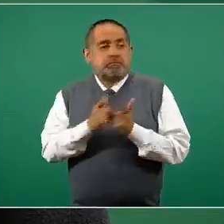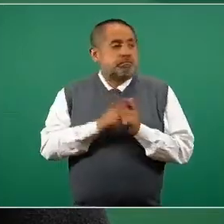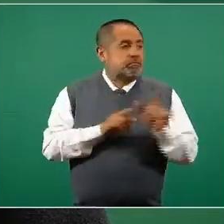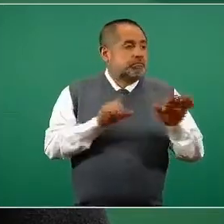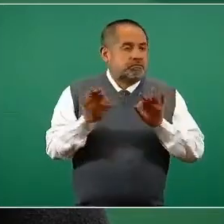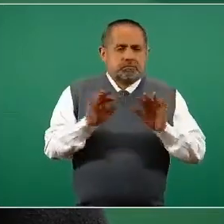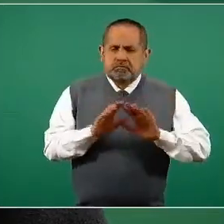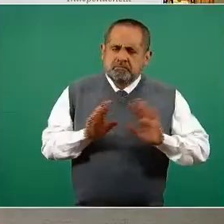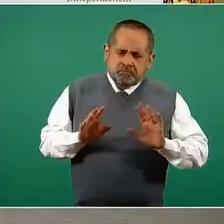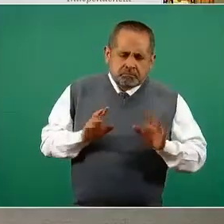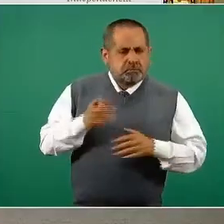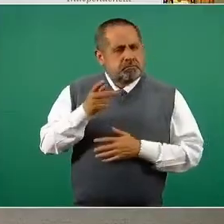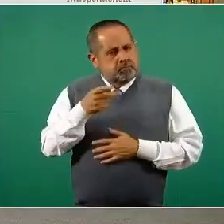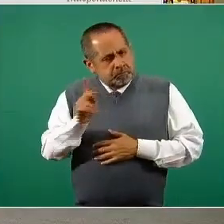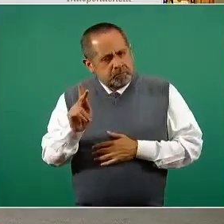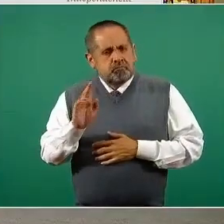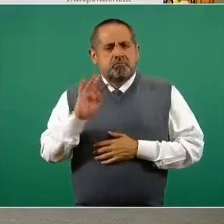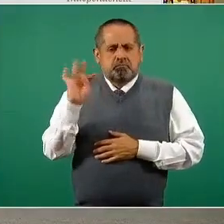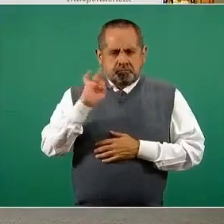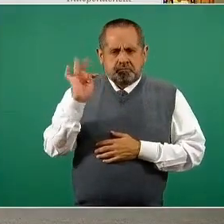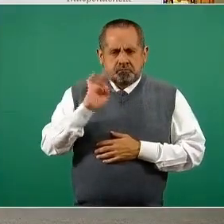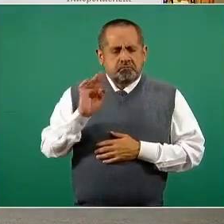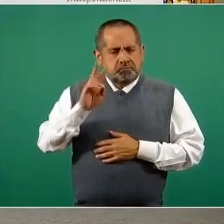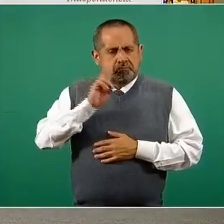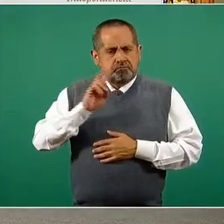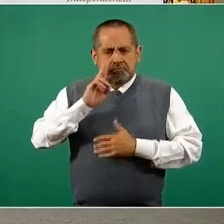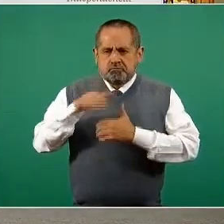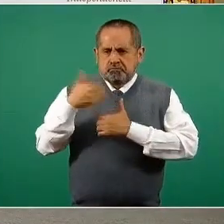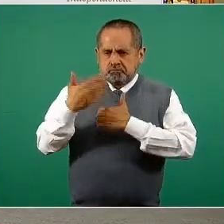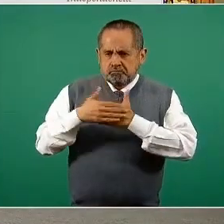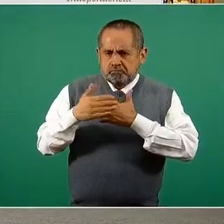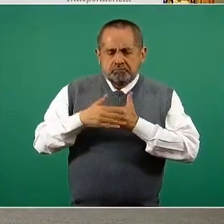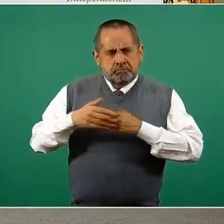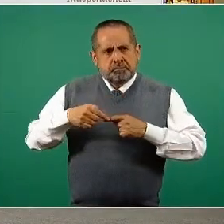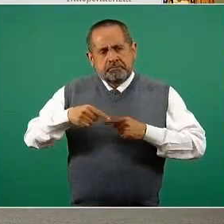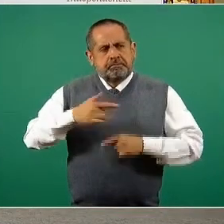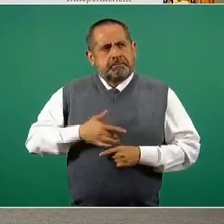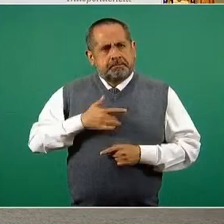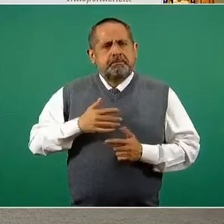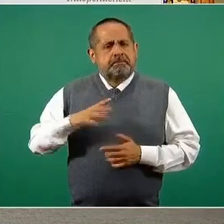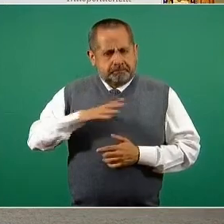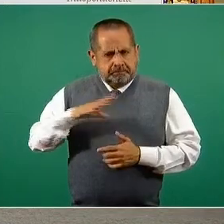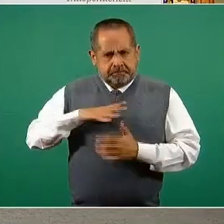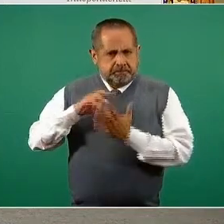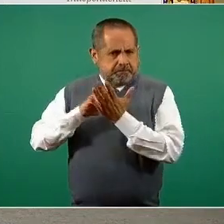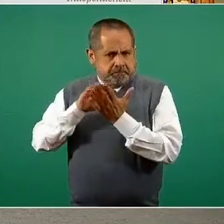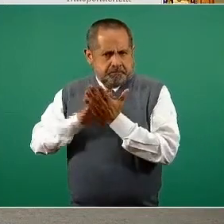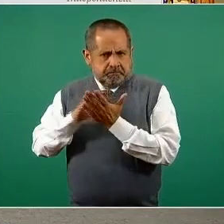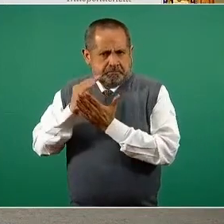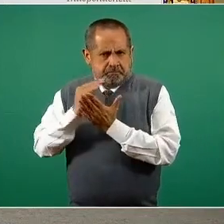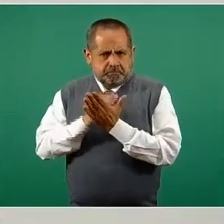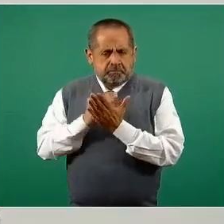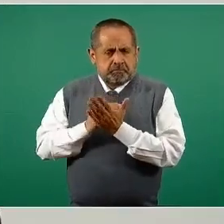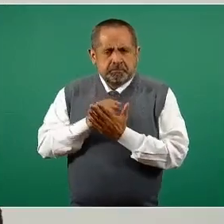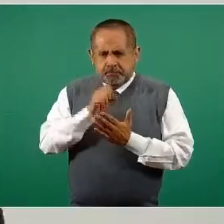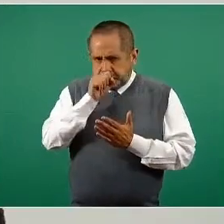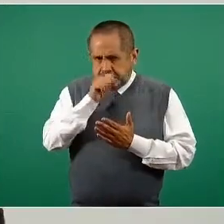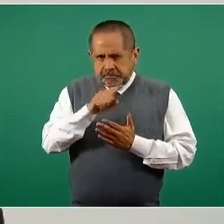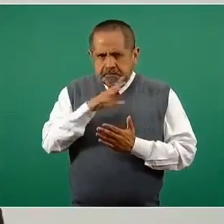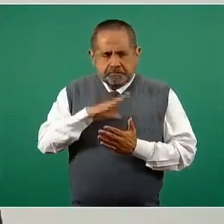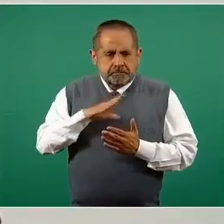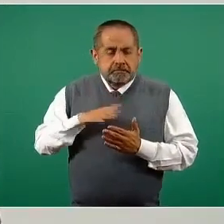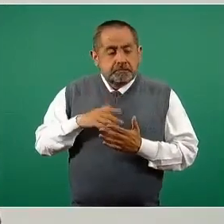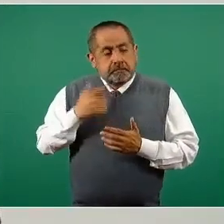vacunado. Sin embargo, comentar que sí se tiene en su momento contemplado, o sea, y es parte también de del